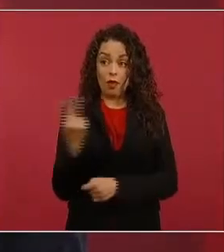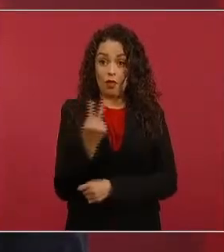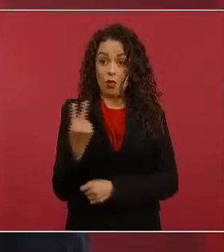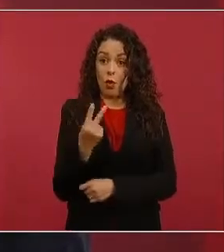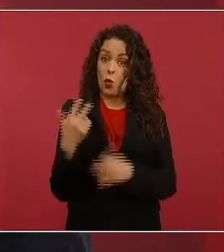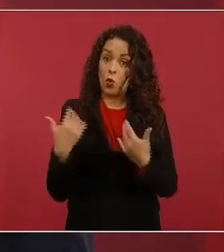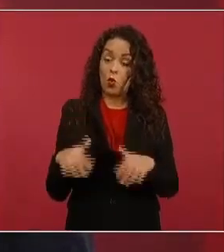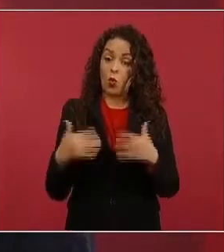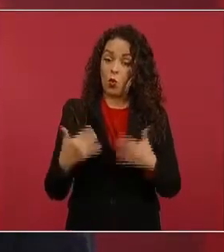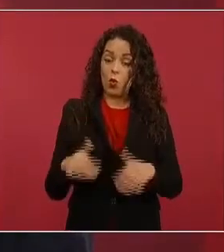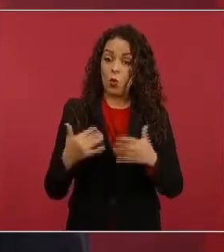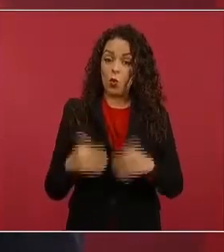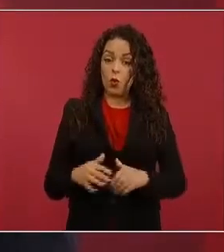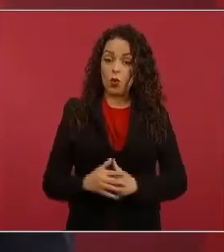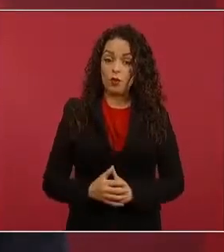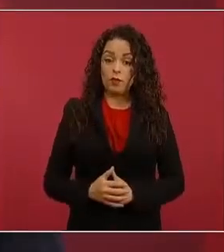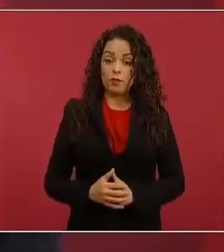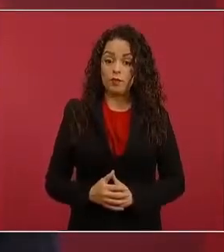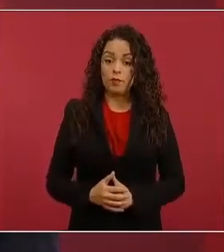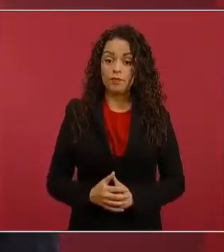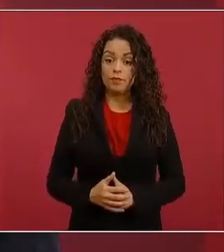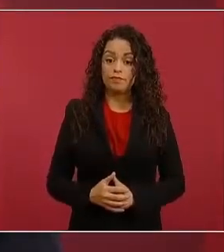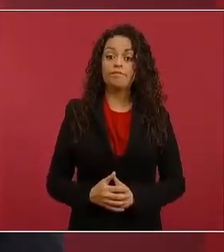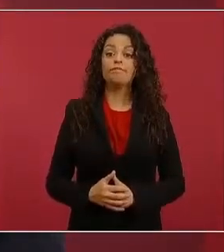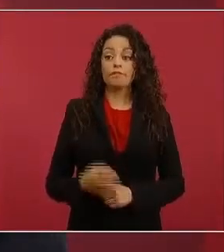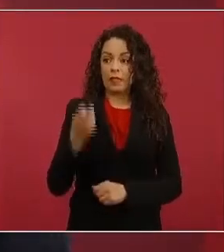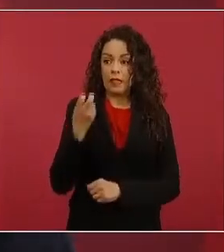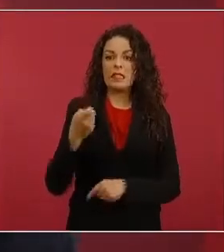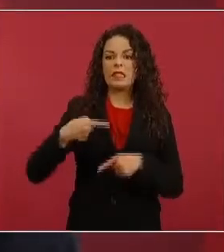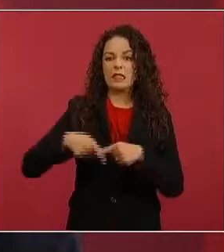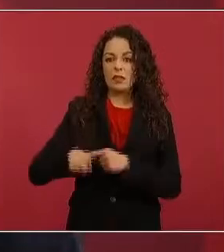importantísimos, precursores de la Revolución